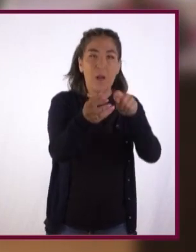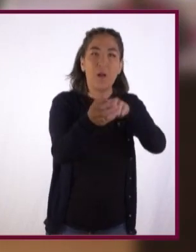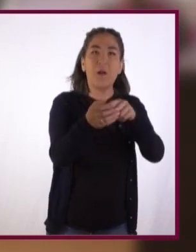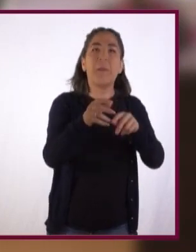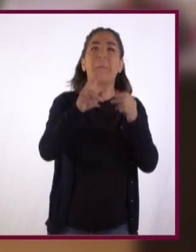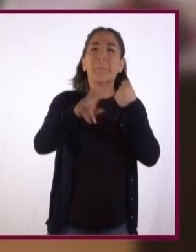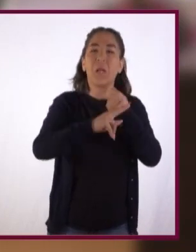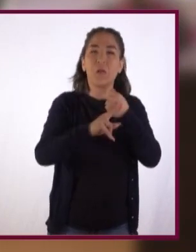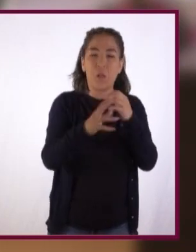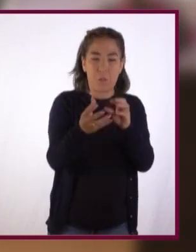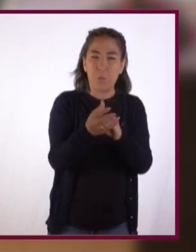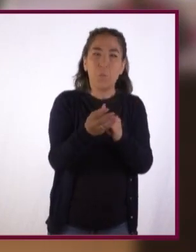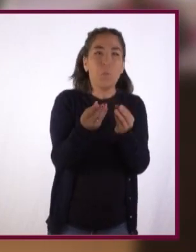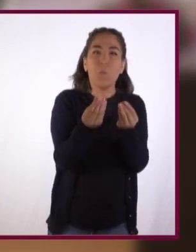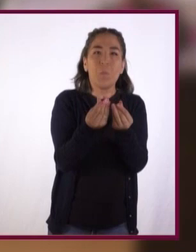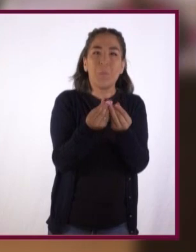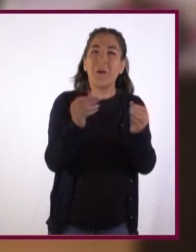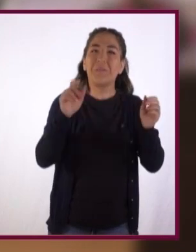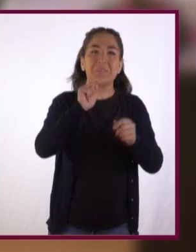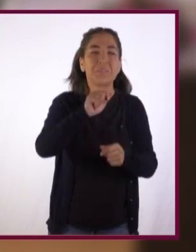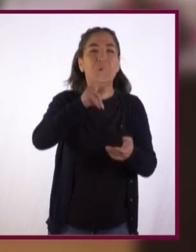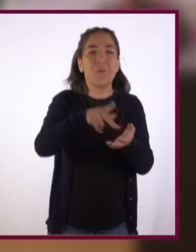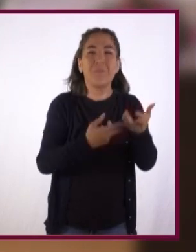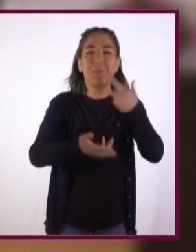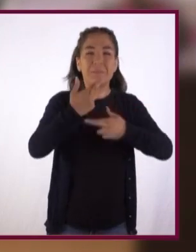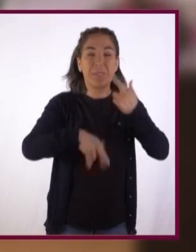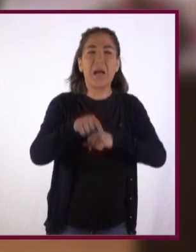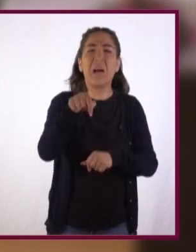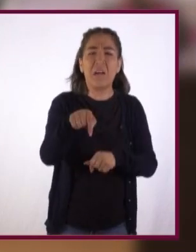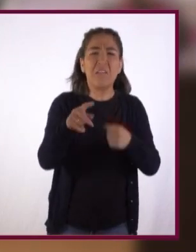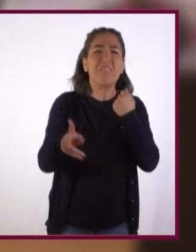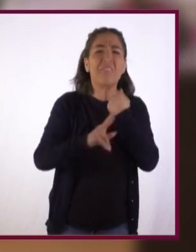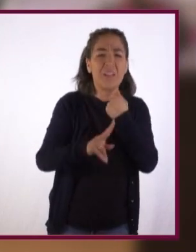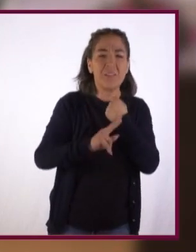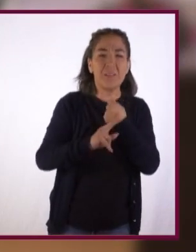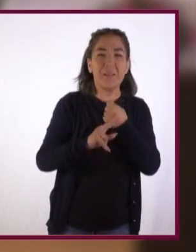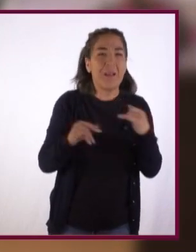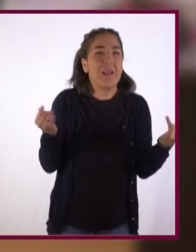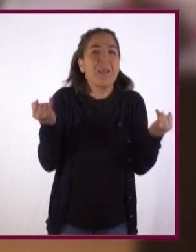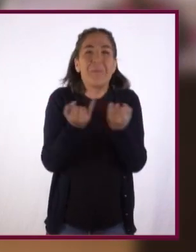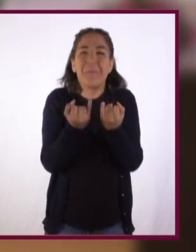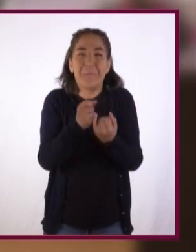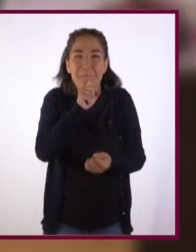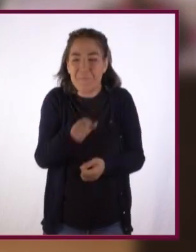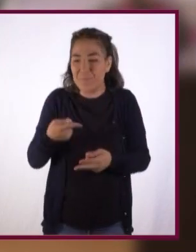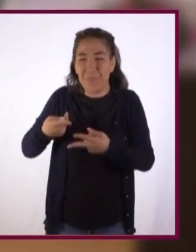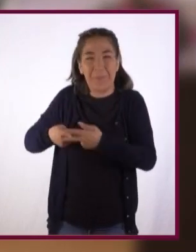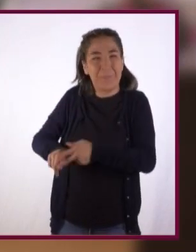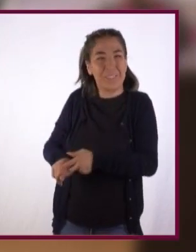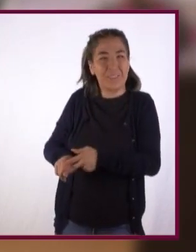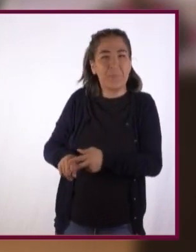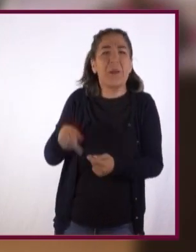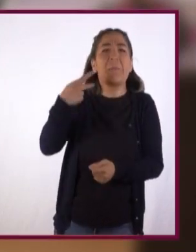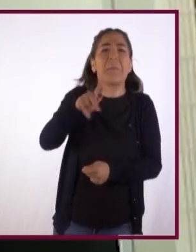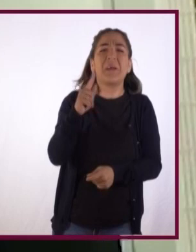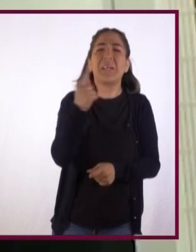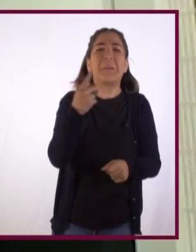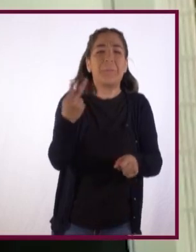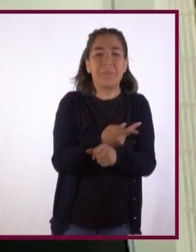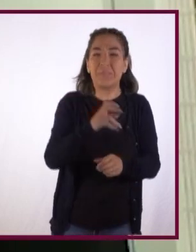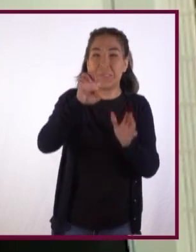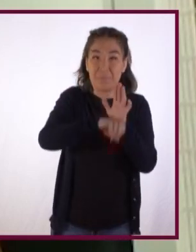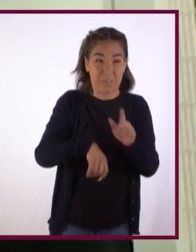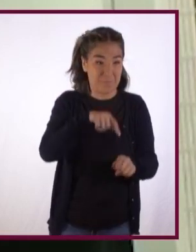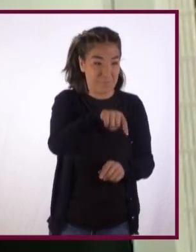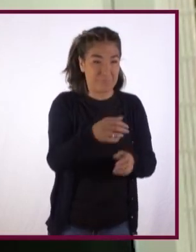temperatura lentamente, y el vidrio con el que acabamos al final es un vidrio igual al que teníamos al inicio. Pero ¿qué pasa ahora